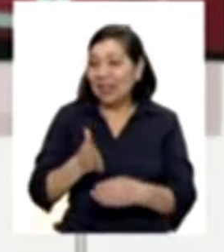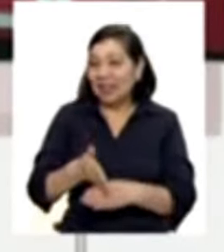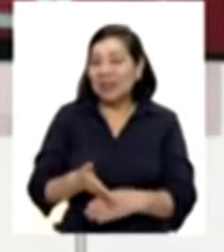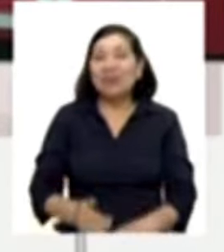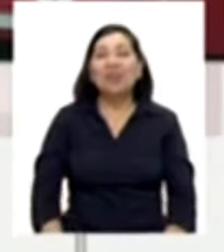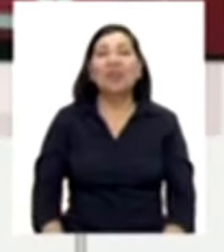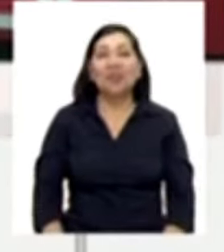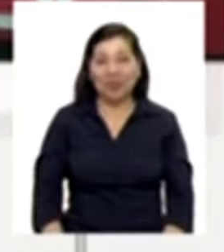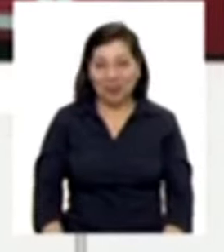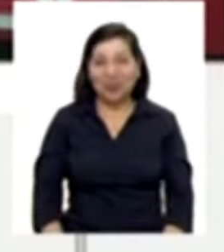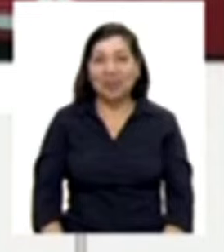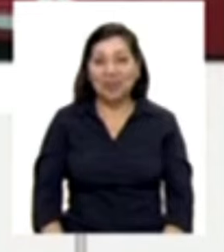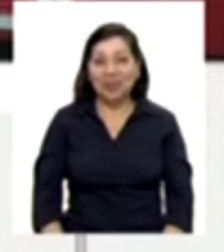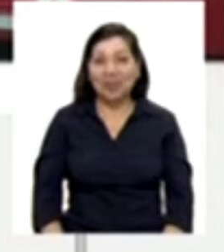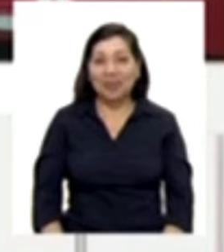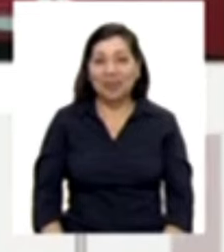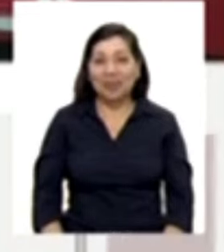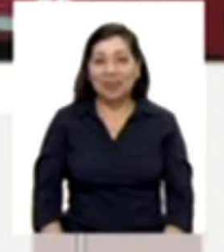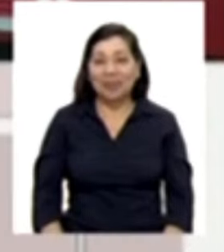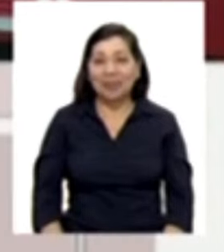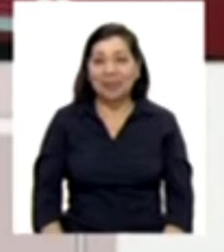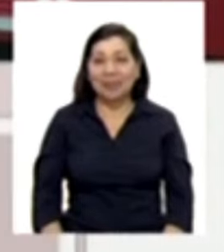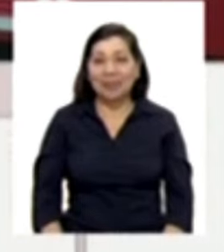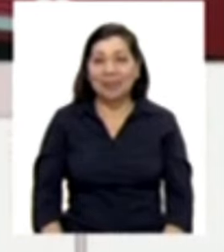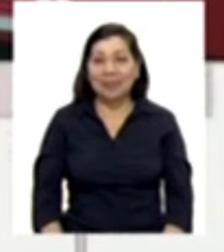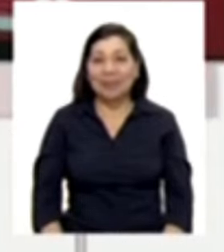el punto. ¿Qué tal, Vanessa? Vanessa.